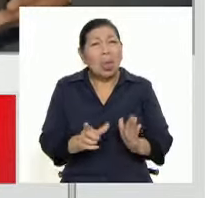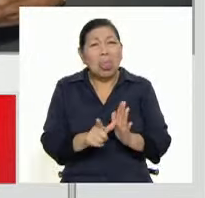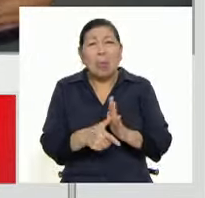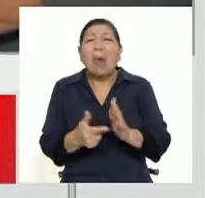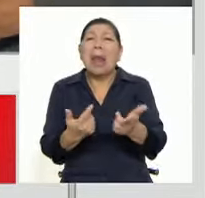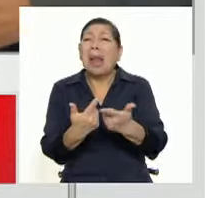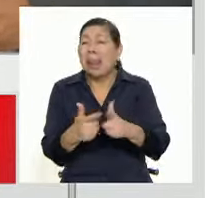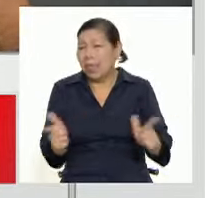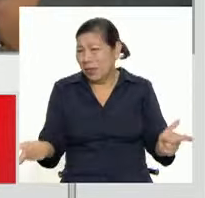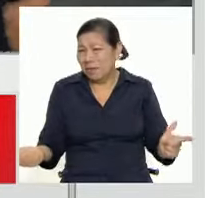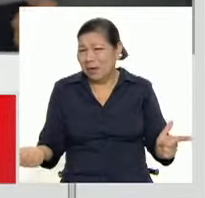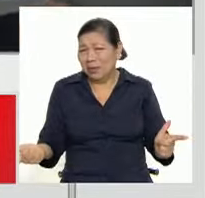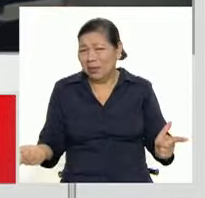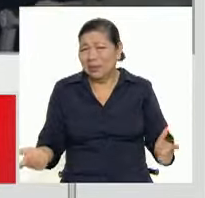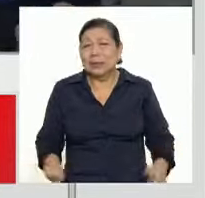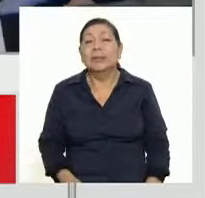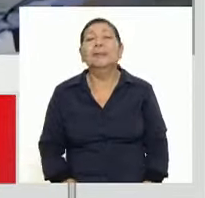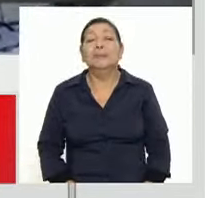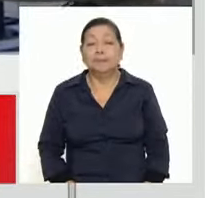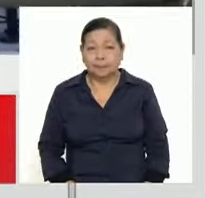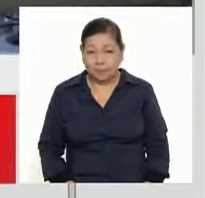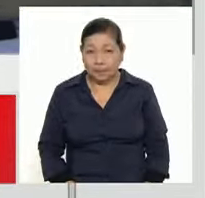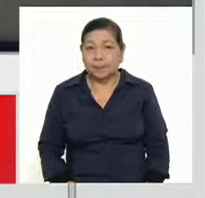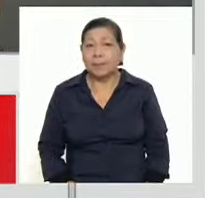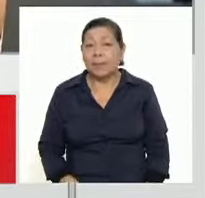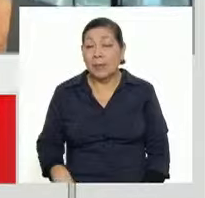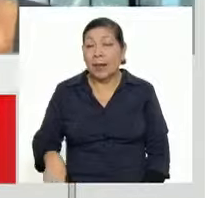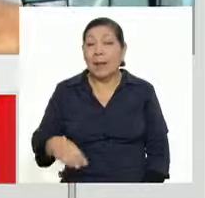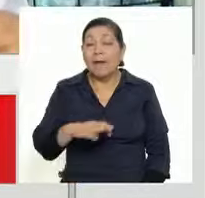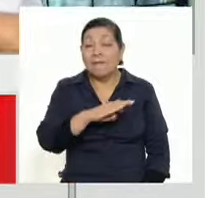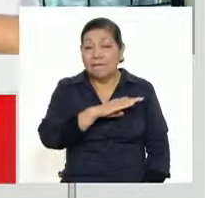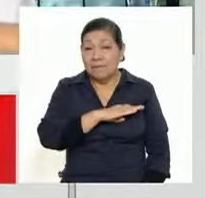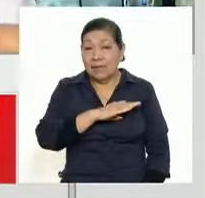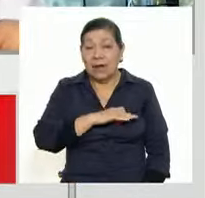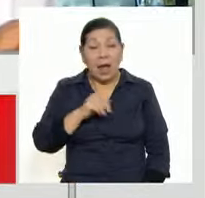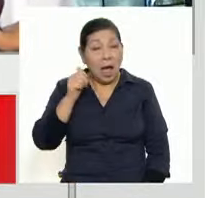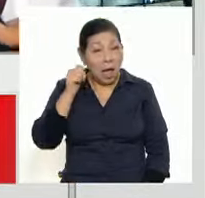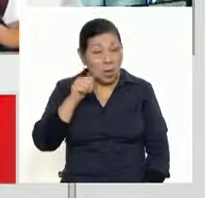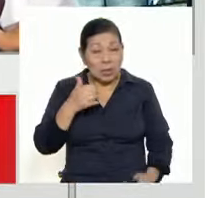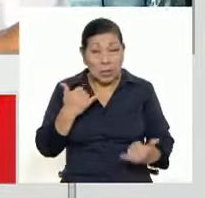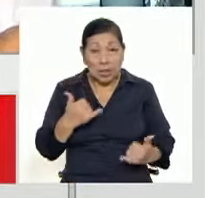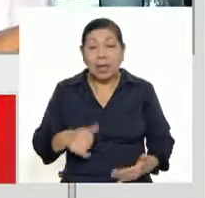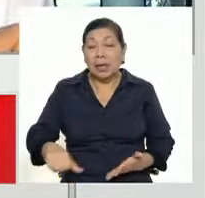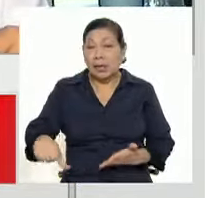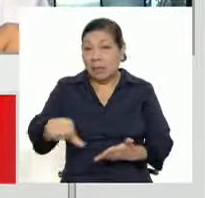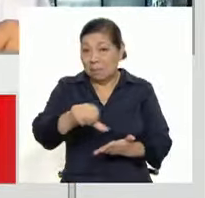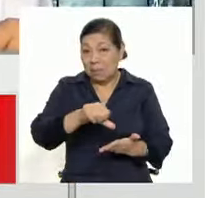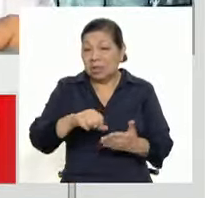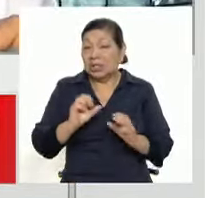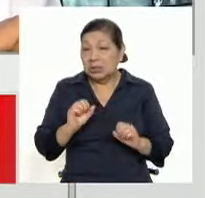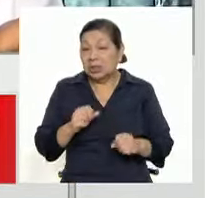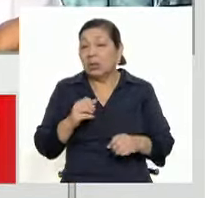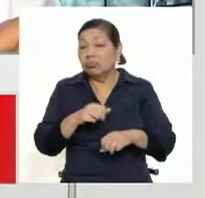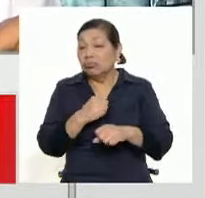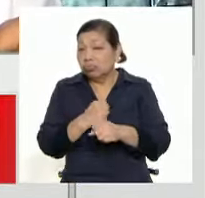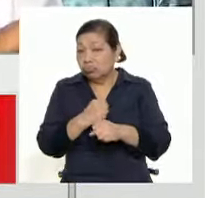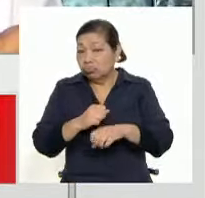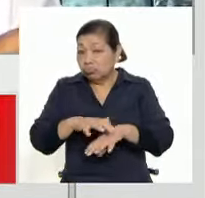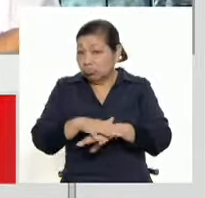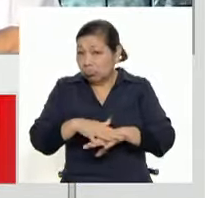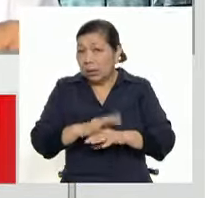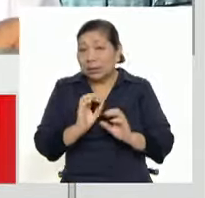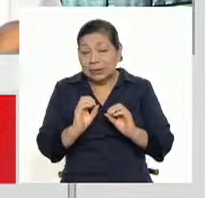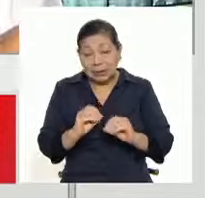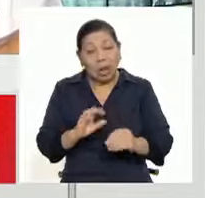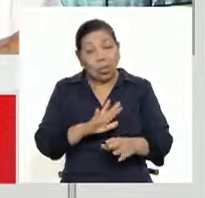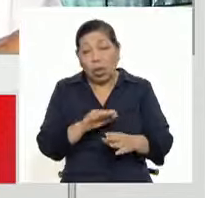su curso normal dentro de las investigaciones. Sí, acá en el Ministerio Público del Agustino, que tenemos acá en la Plaza de Armas, ellos están haciendo el trabajo. Y ya se